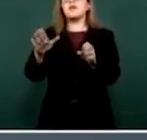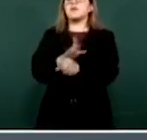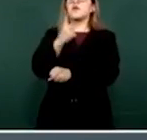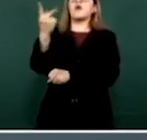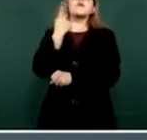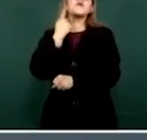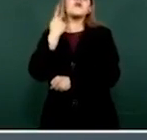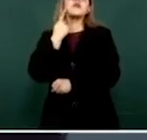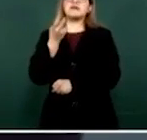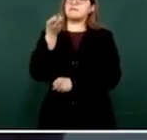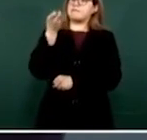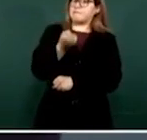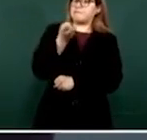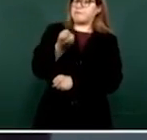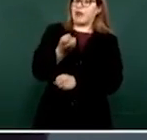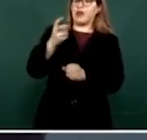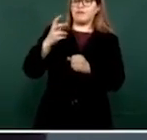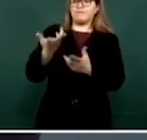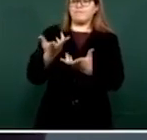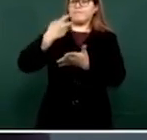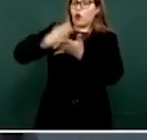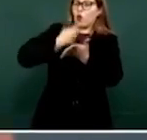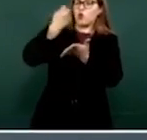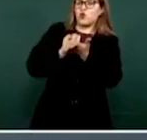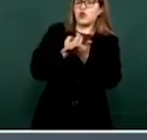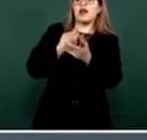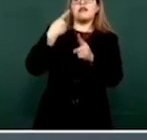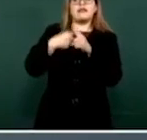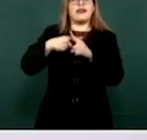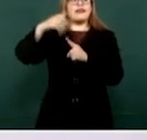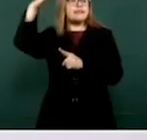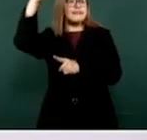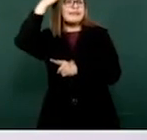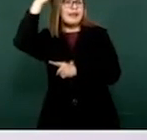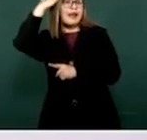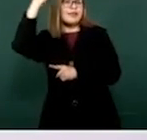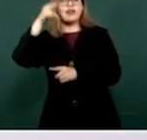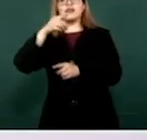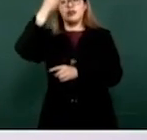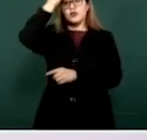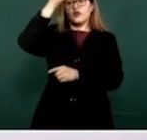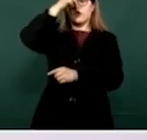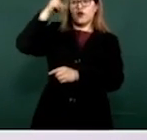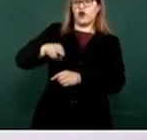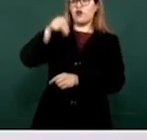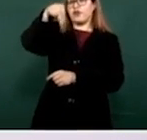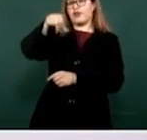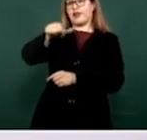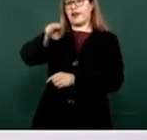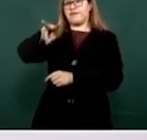democracia, las luchas que encabezó, por ejemplo, el doctor Nava,